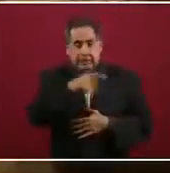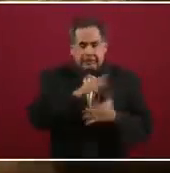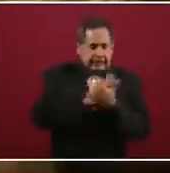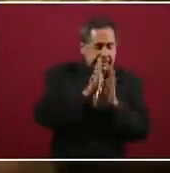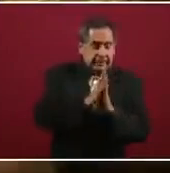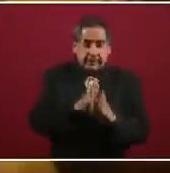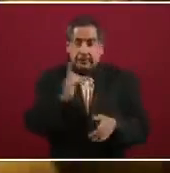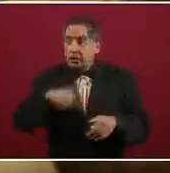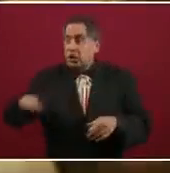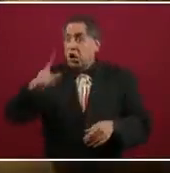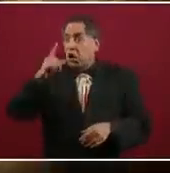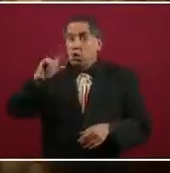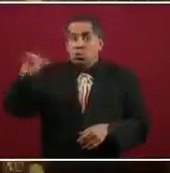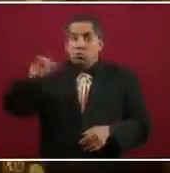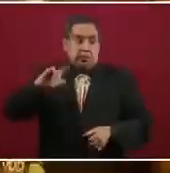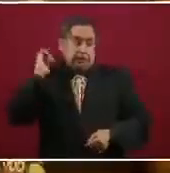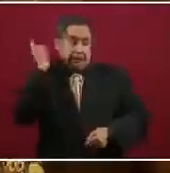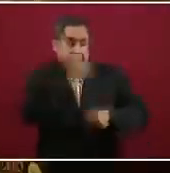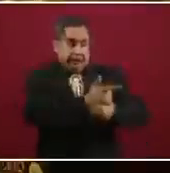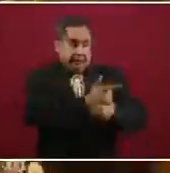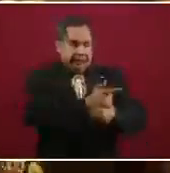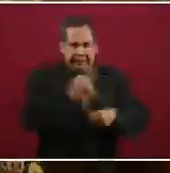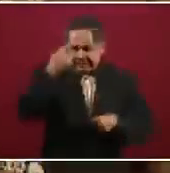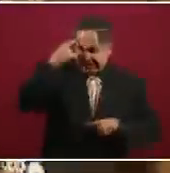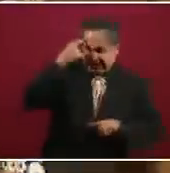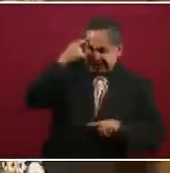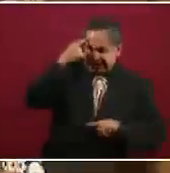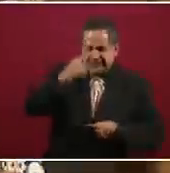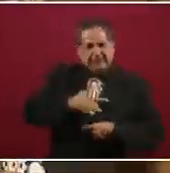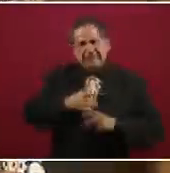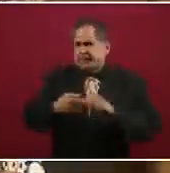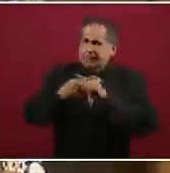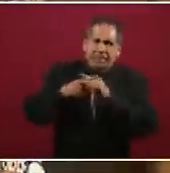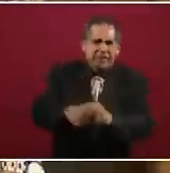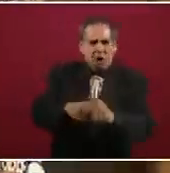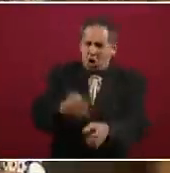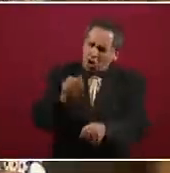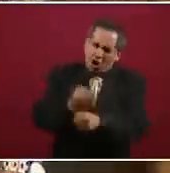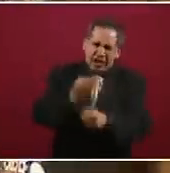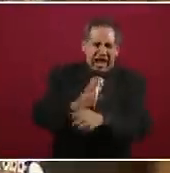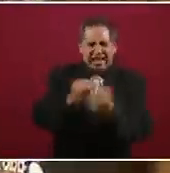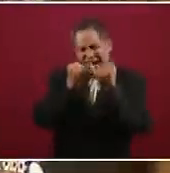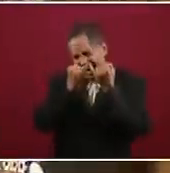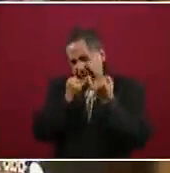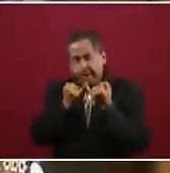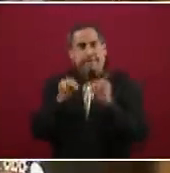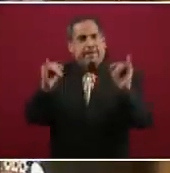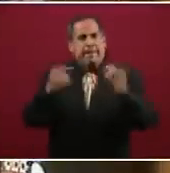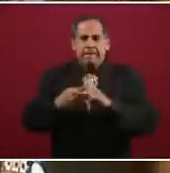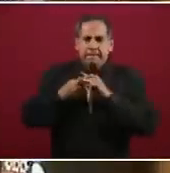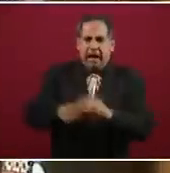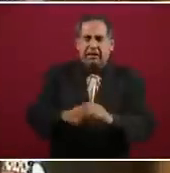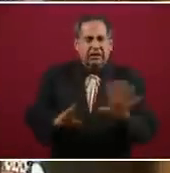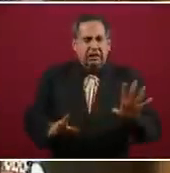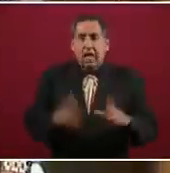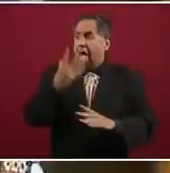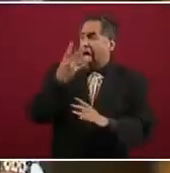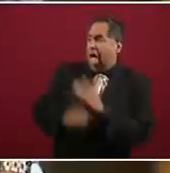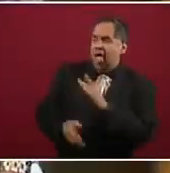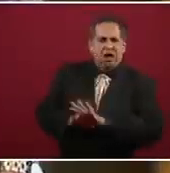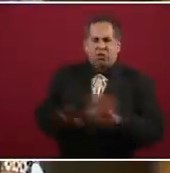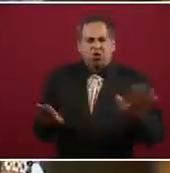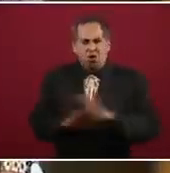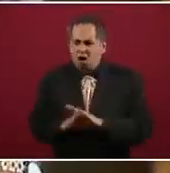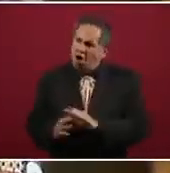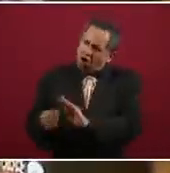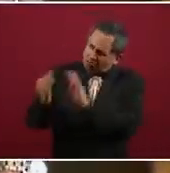es descubierta y tiene que lanzar. Él es el hombre de la iniciativa de no vamos a huir, que es el primer